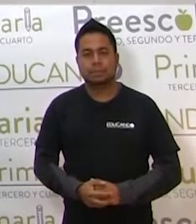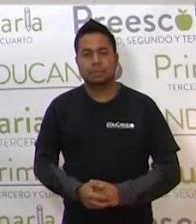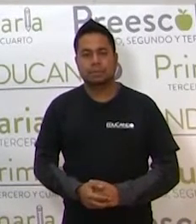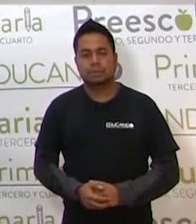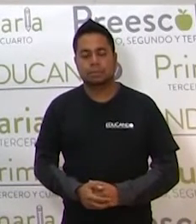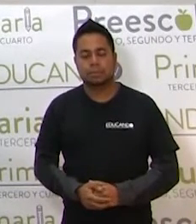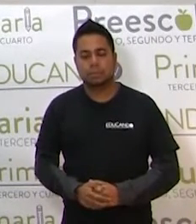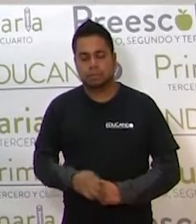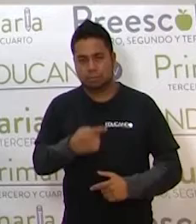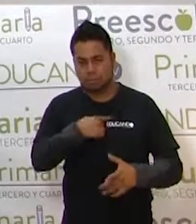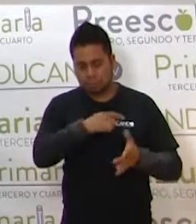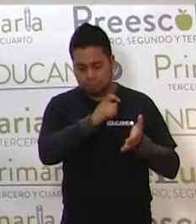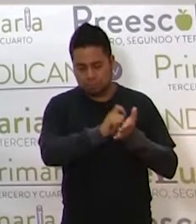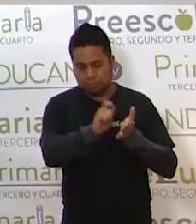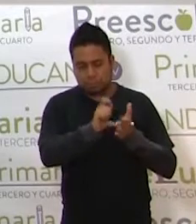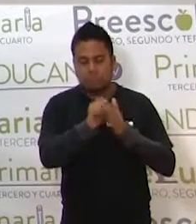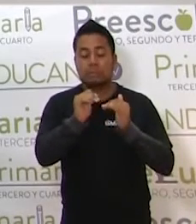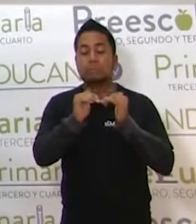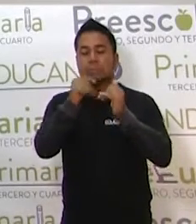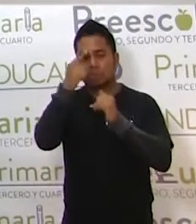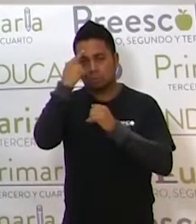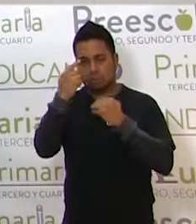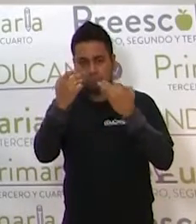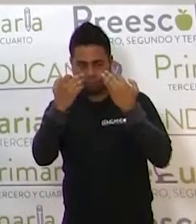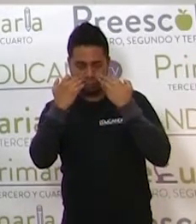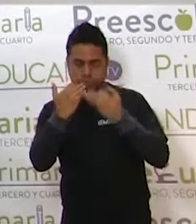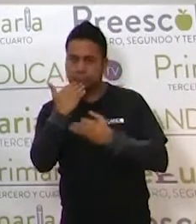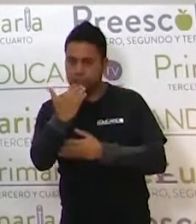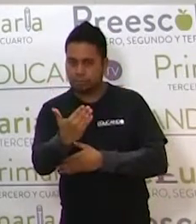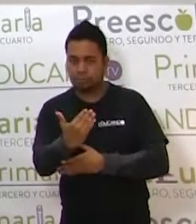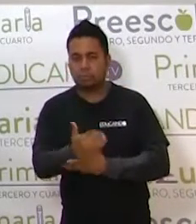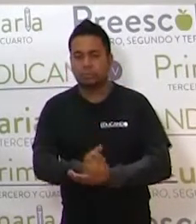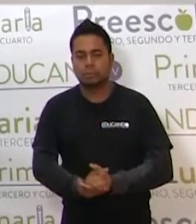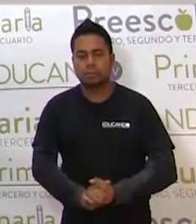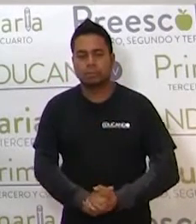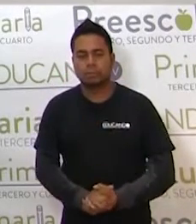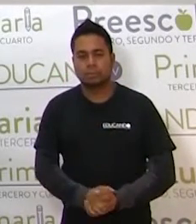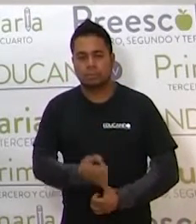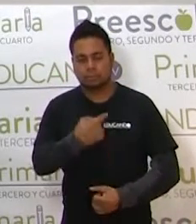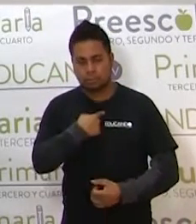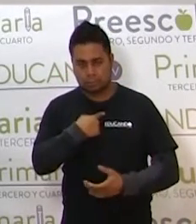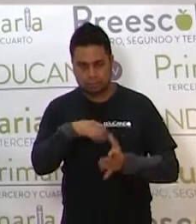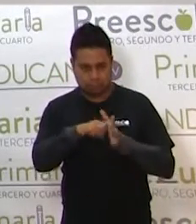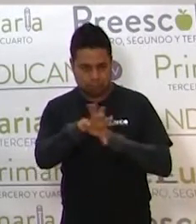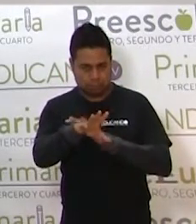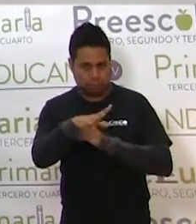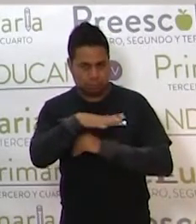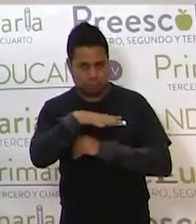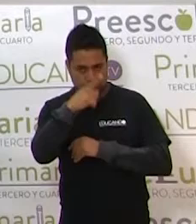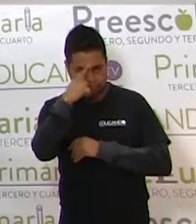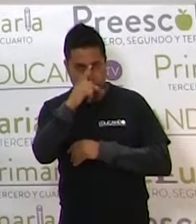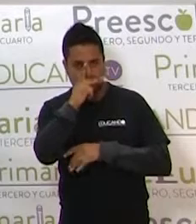voy a notar la un poquito más arriba para que tú la puedas observar la palabra